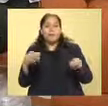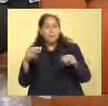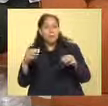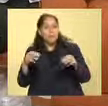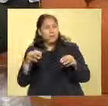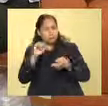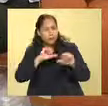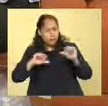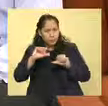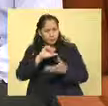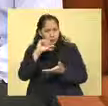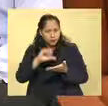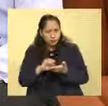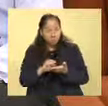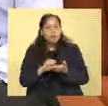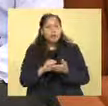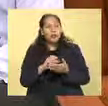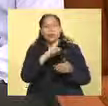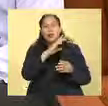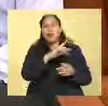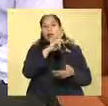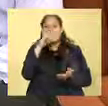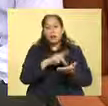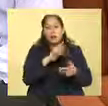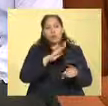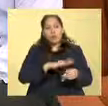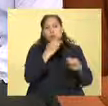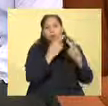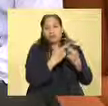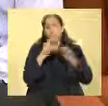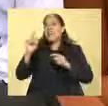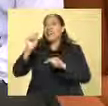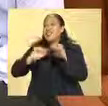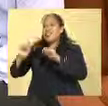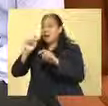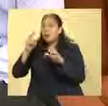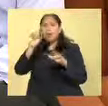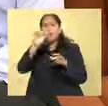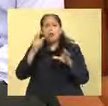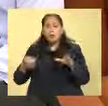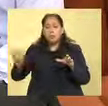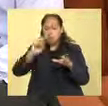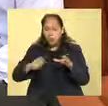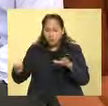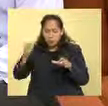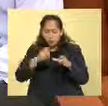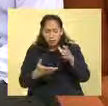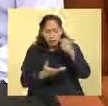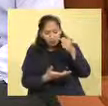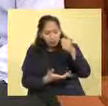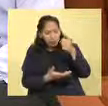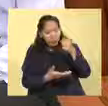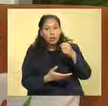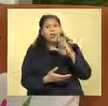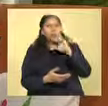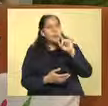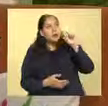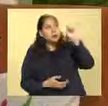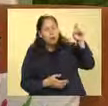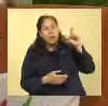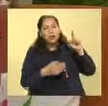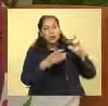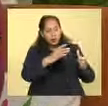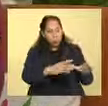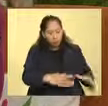ahorrar, o sea, ¿por qué? Porque vas a comprar más kilos que si compras en una tienda o una tienda de autoservicio. O sea, te ahorras muchísimo